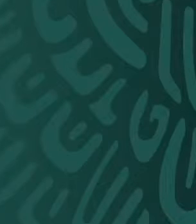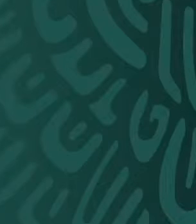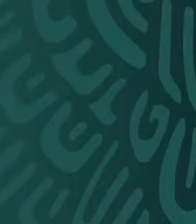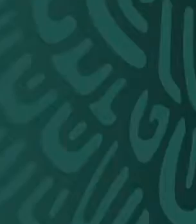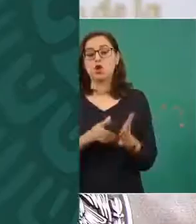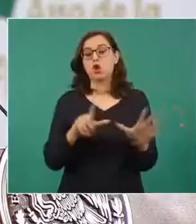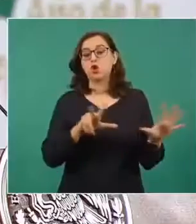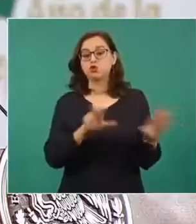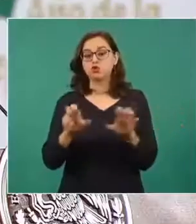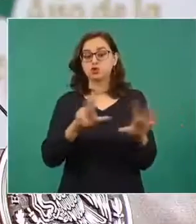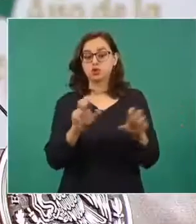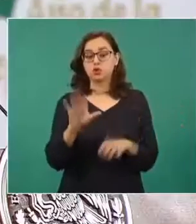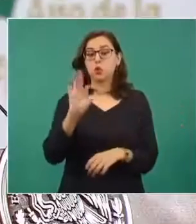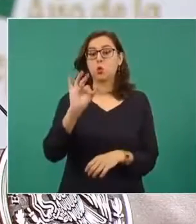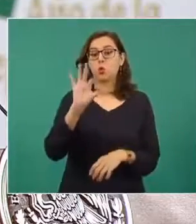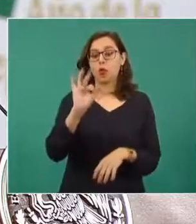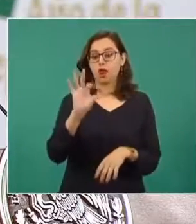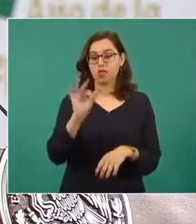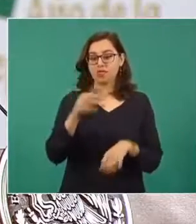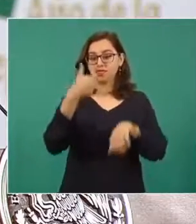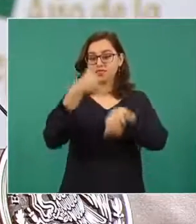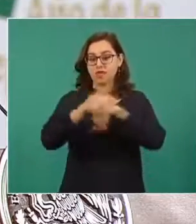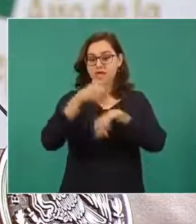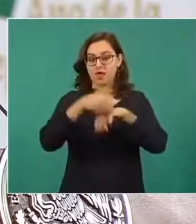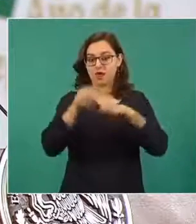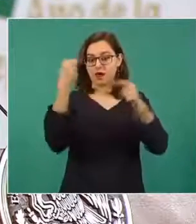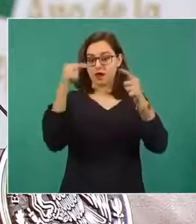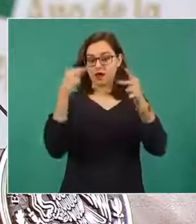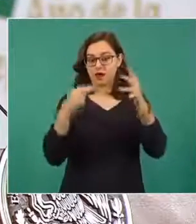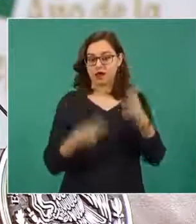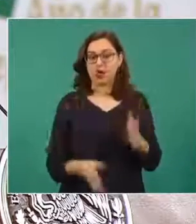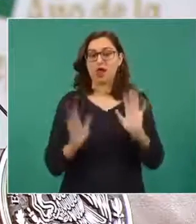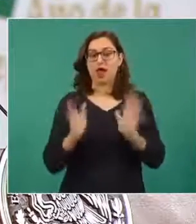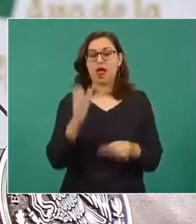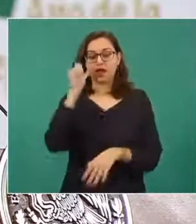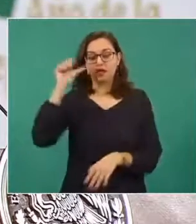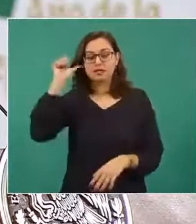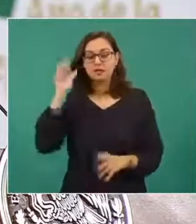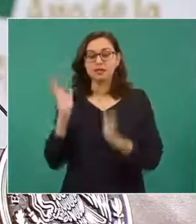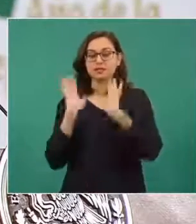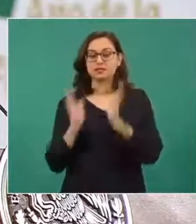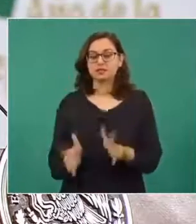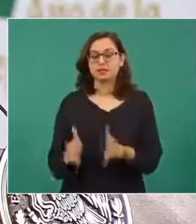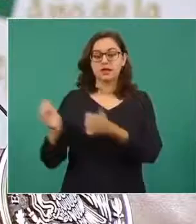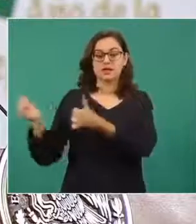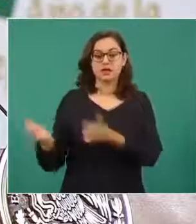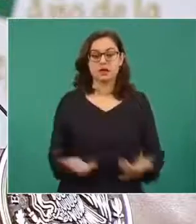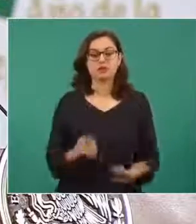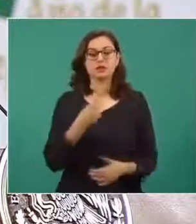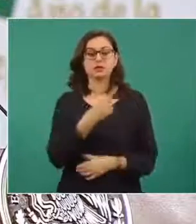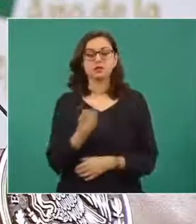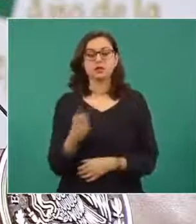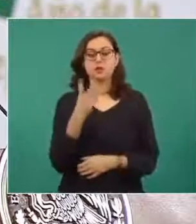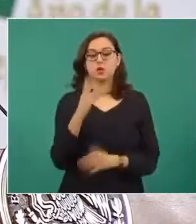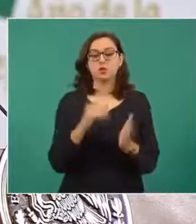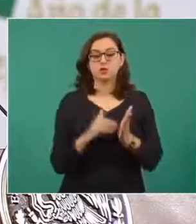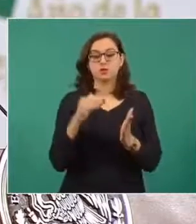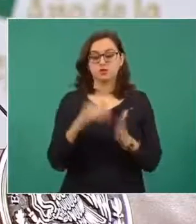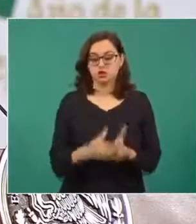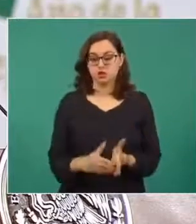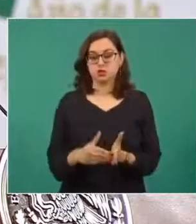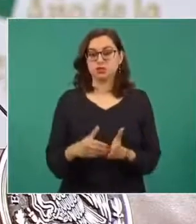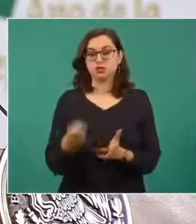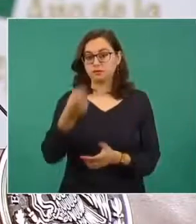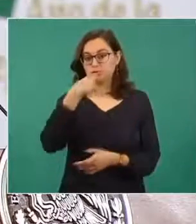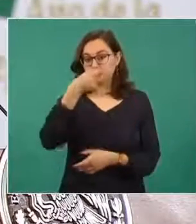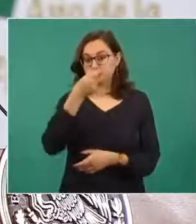Ayer se han recibido hasta ayer 104 millones de piezas, como puede ver, estas han sido entregadas.